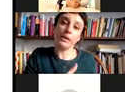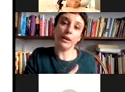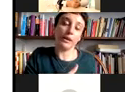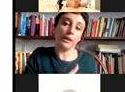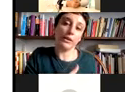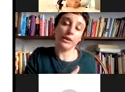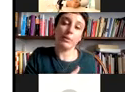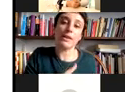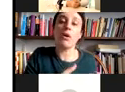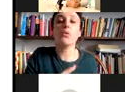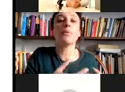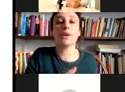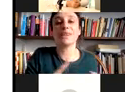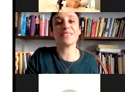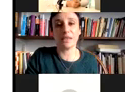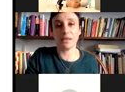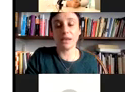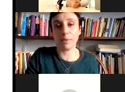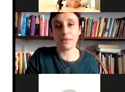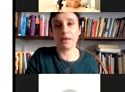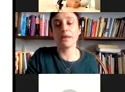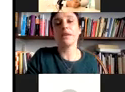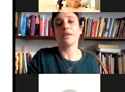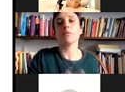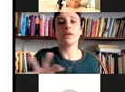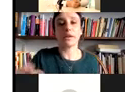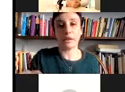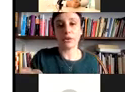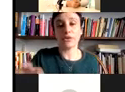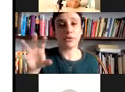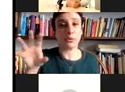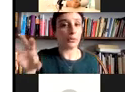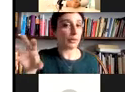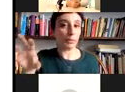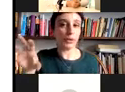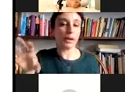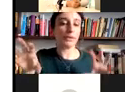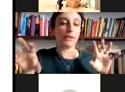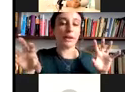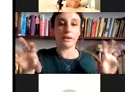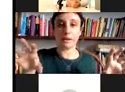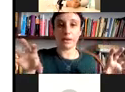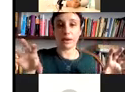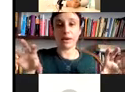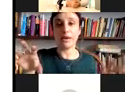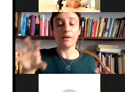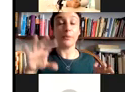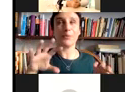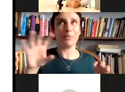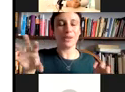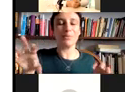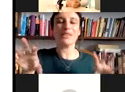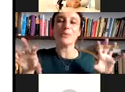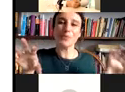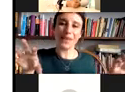con discapacidad o una mujer sin discapacidad. Digamos, el género condiciona un tipo de discapacidad, un